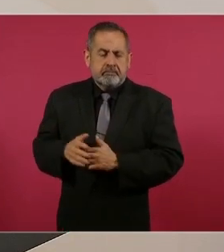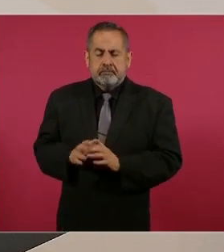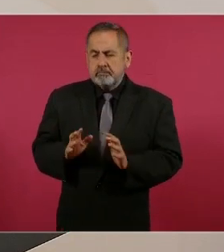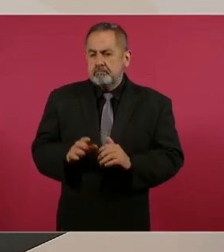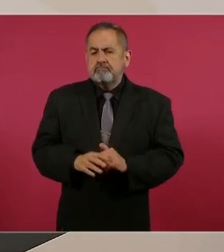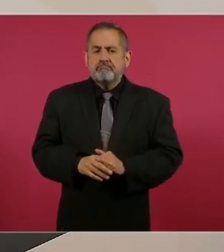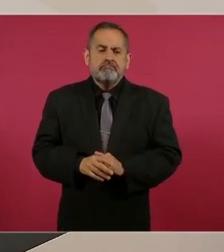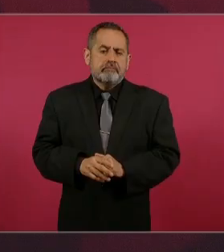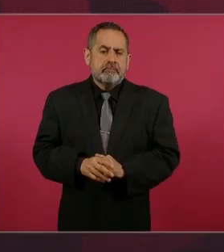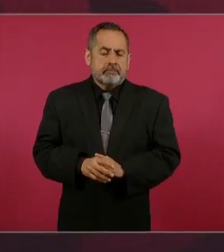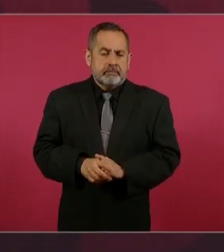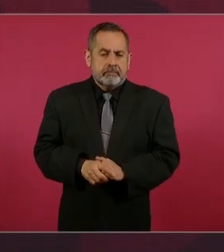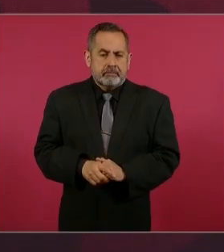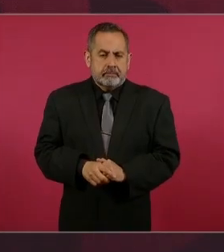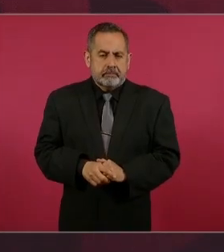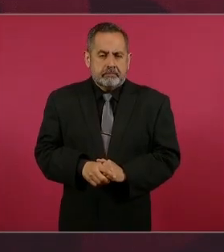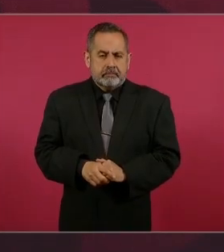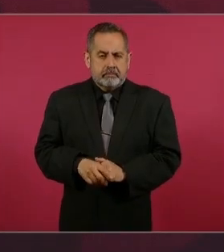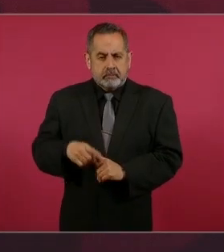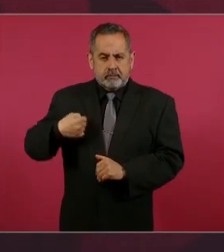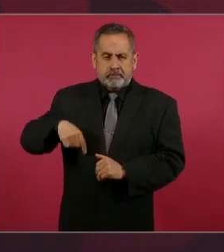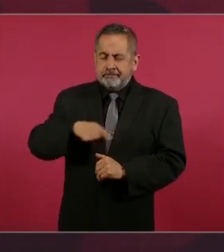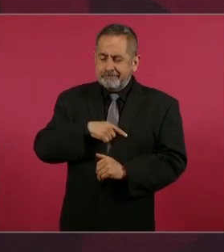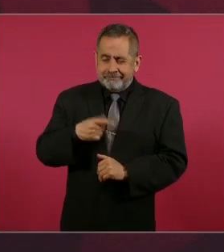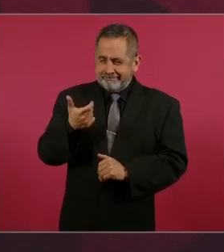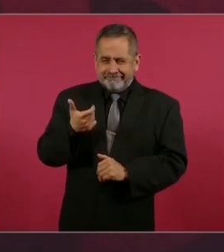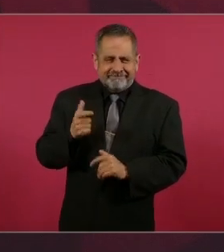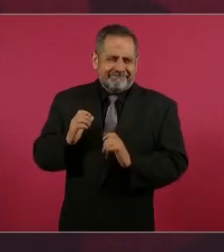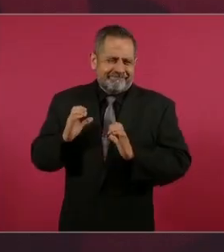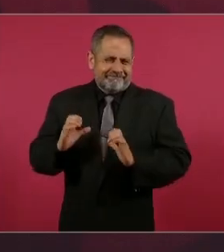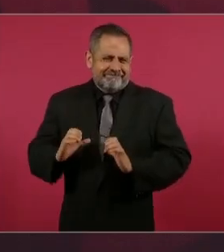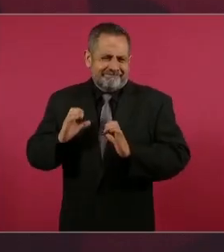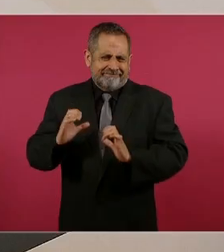Nosotros tenemos que cuidar el dinero